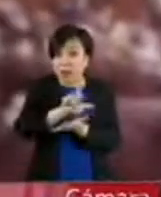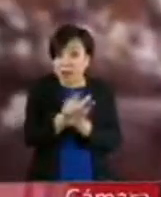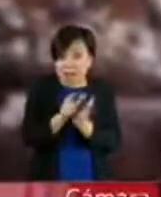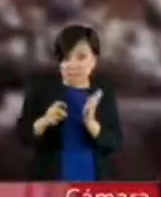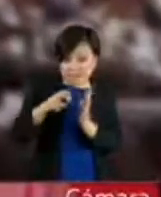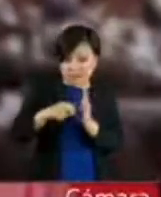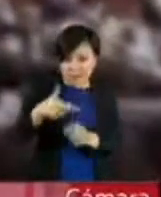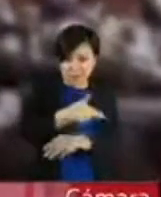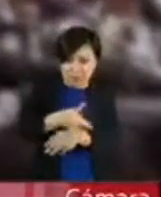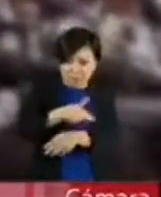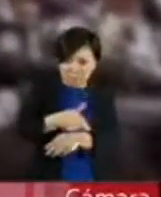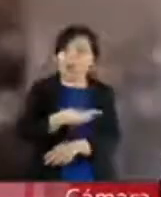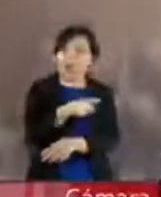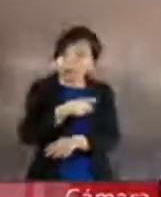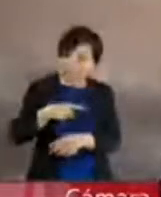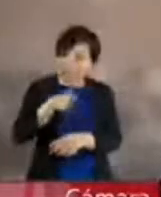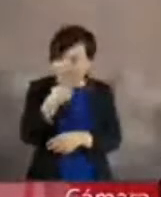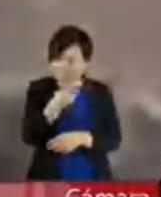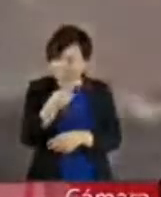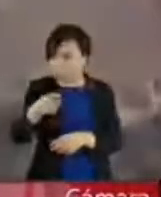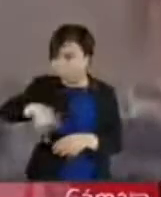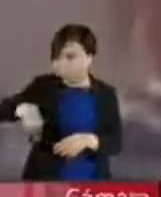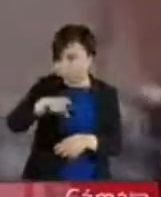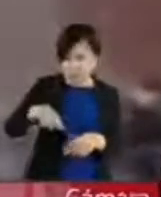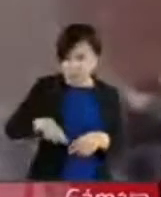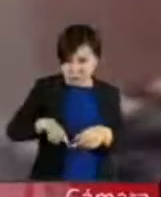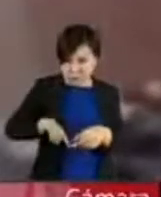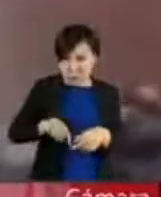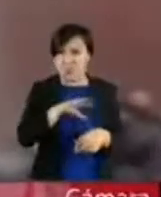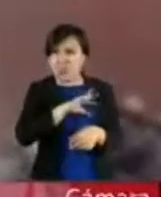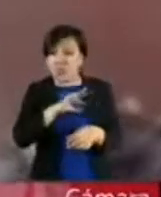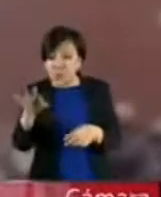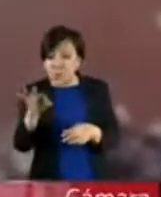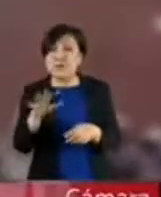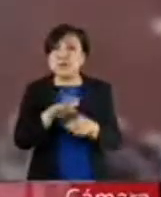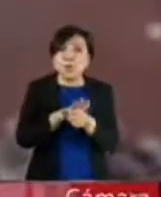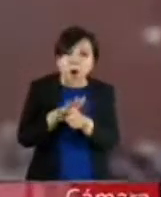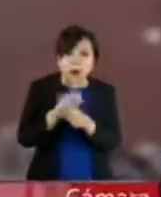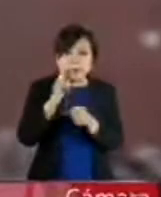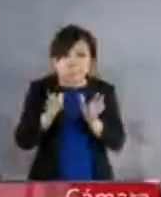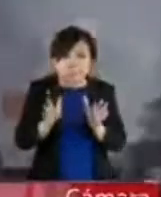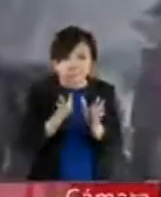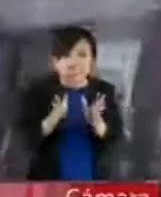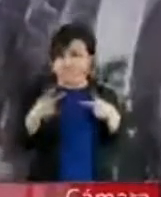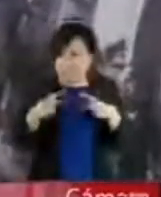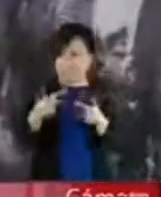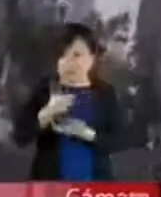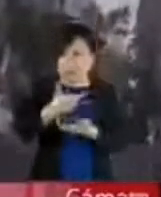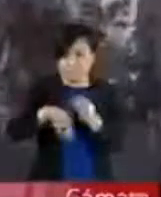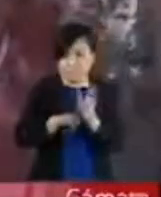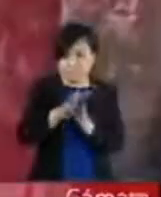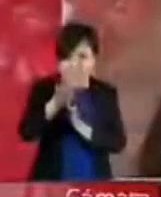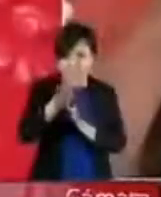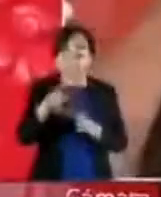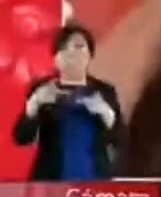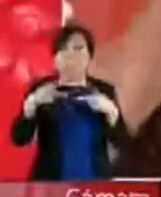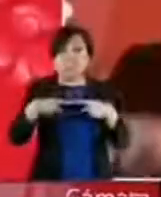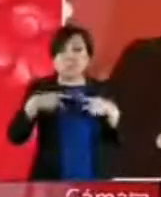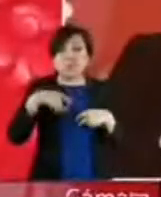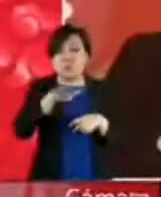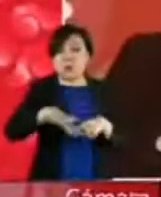una herramienta mediante la cual los gobiernos buscan fomentar el crecimiento económico y el bienestar